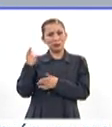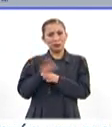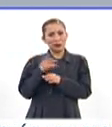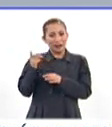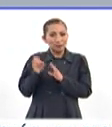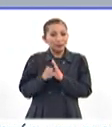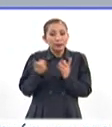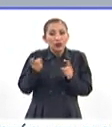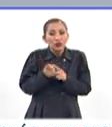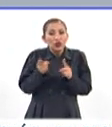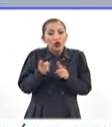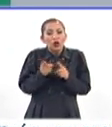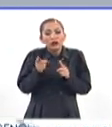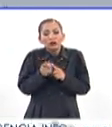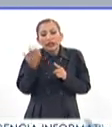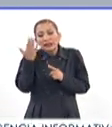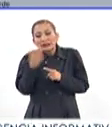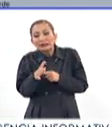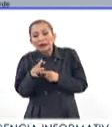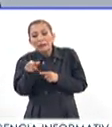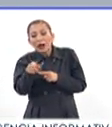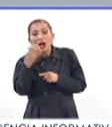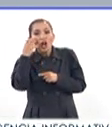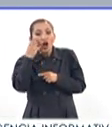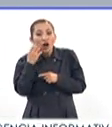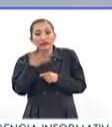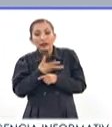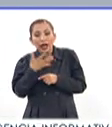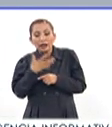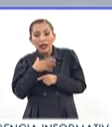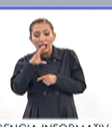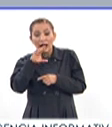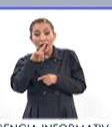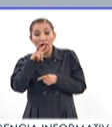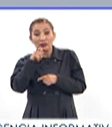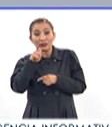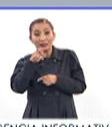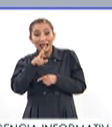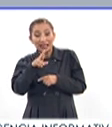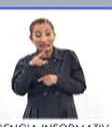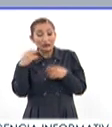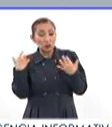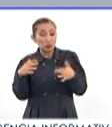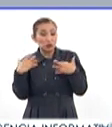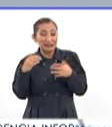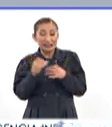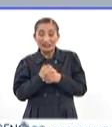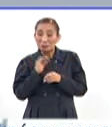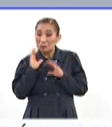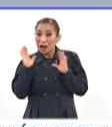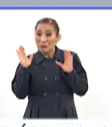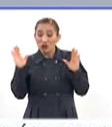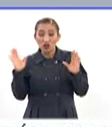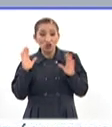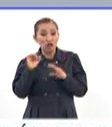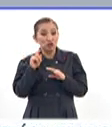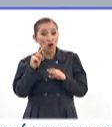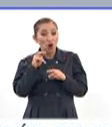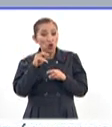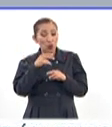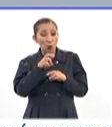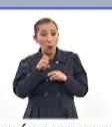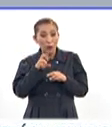por ejemplo, entender que Nuevo León tiene un clúster increíble de software,